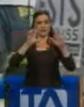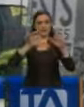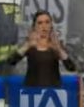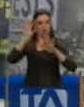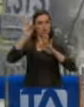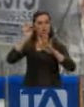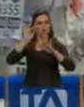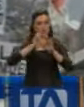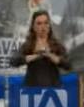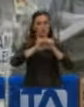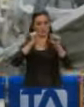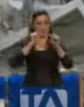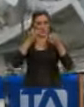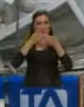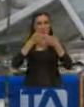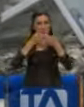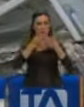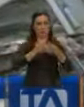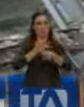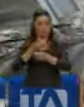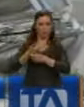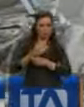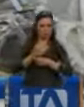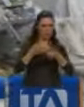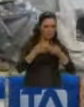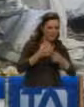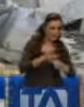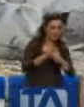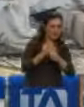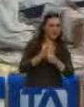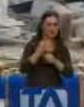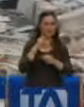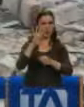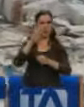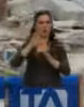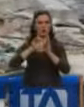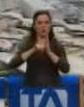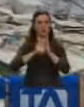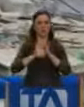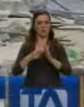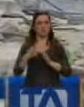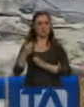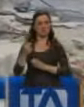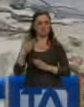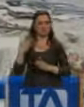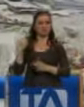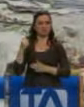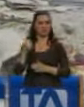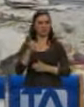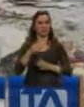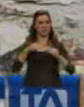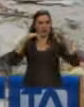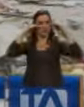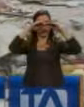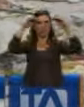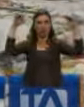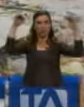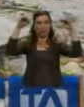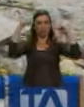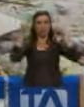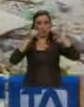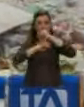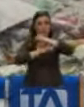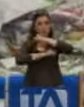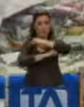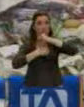la cual el personal de bomberos se despachó y llegó en 4 minutos al lugar. Vemos que hasta la losa ha sido totalmente destruida. ¿Qué trabajos